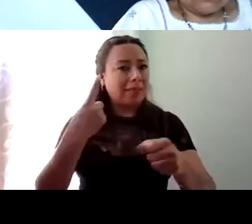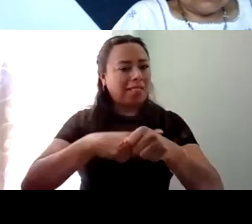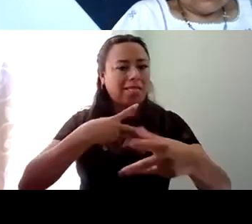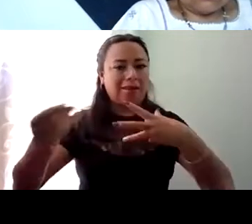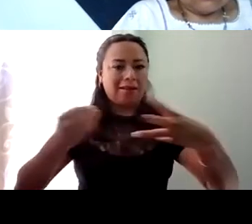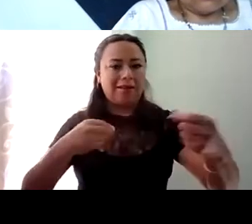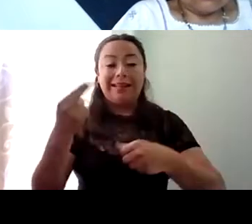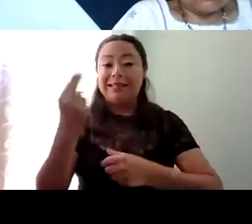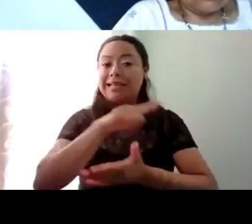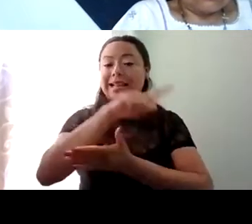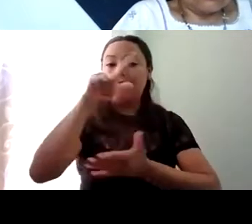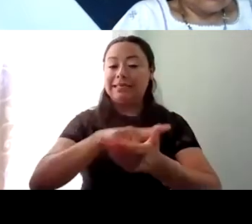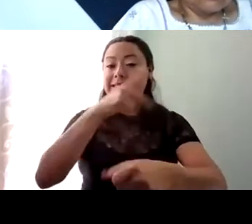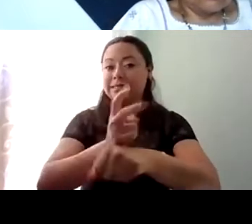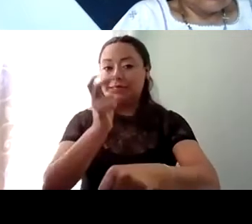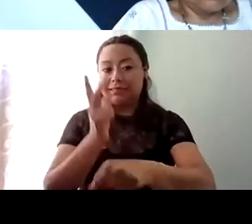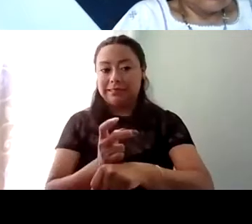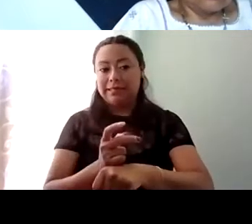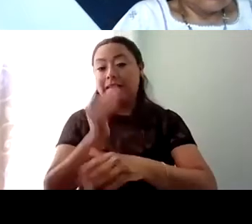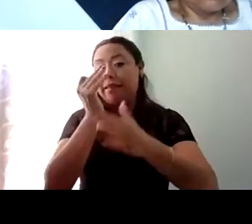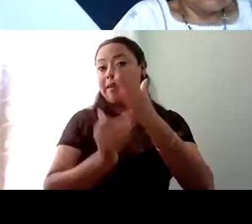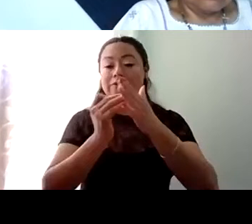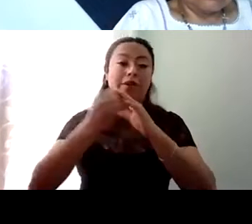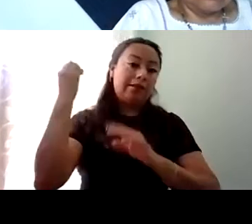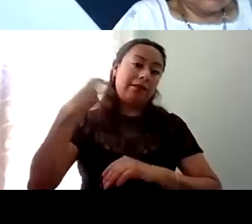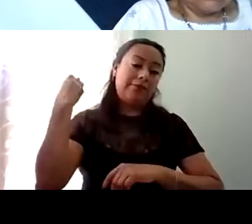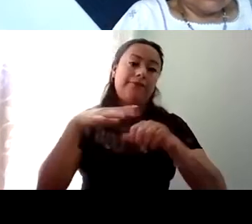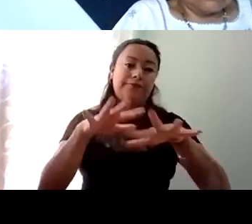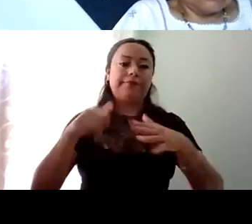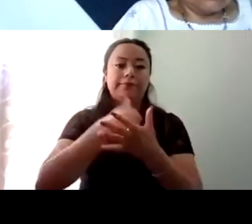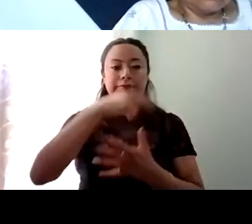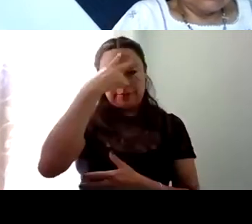sigue pendiente en el Congreso de la Ciudad de México, que reconozca y que